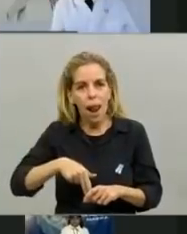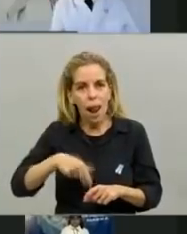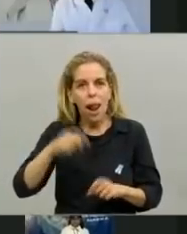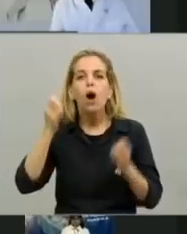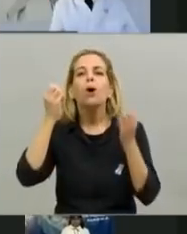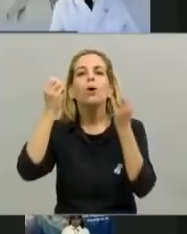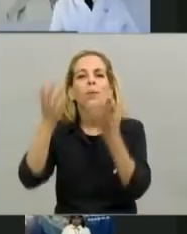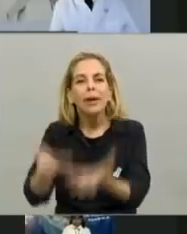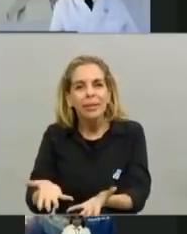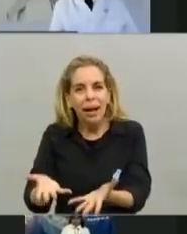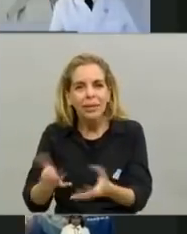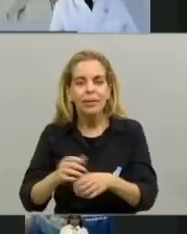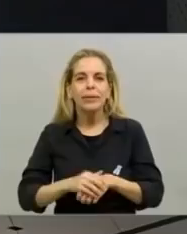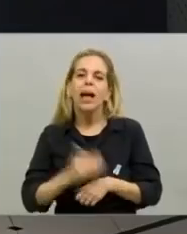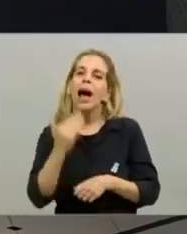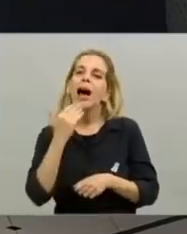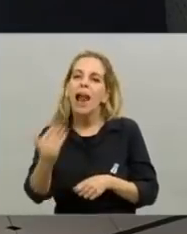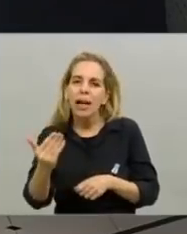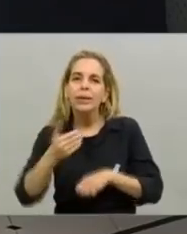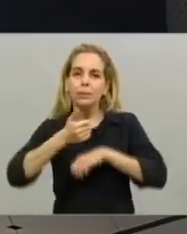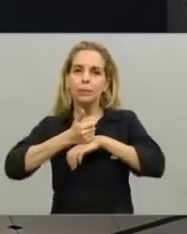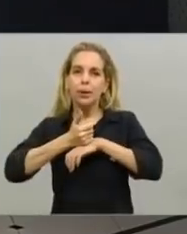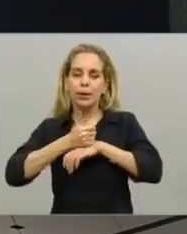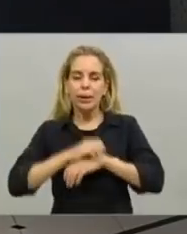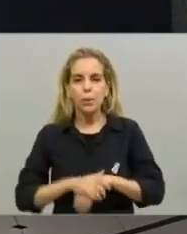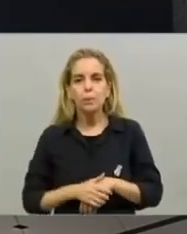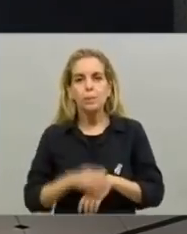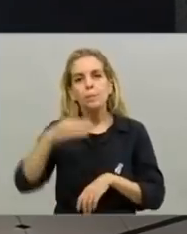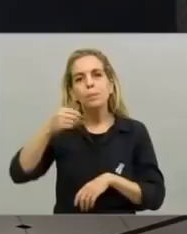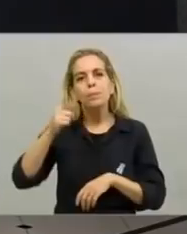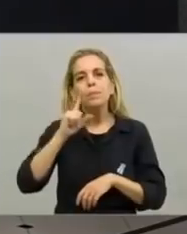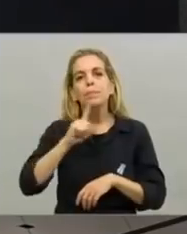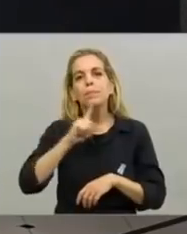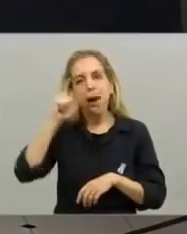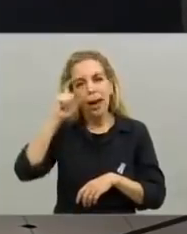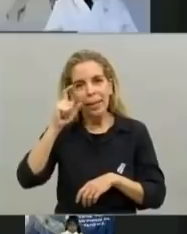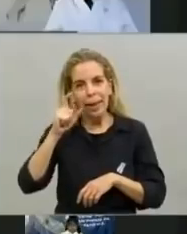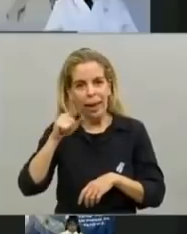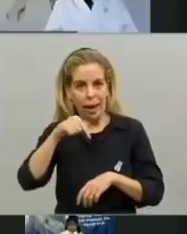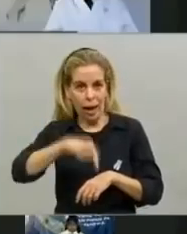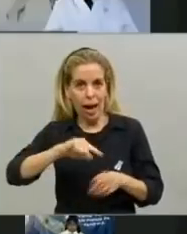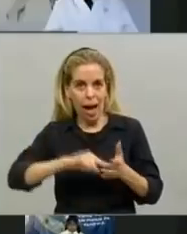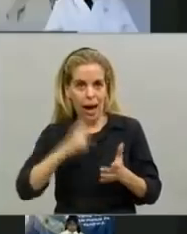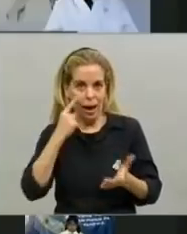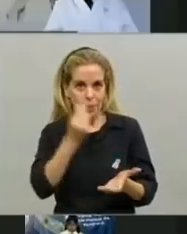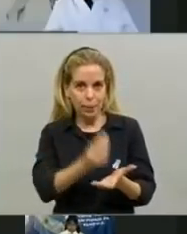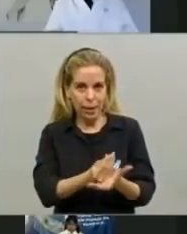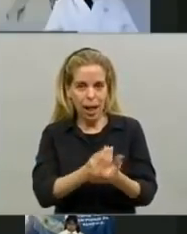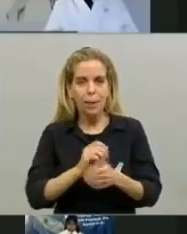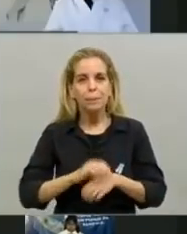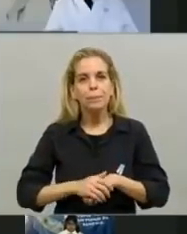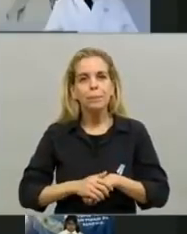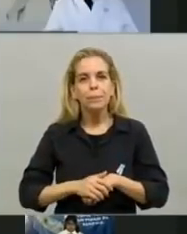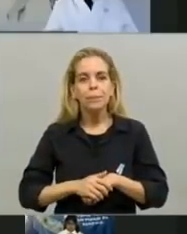¿Cómo estás? Gracias. Maite Cis, de Buenos Aires.